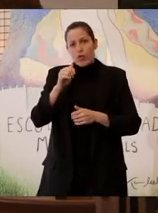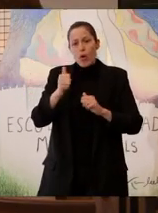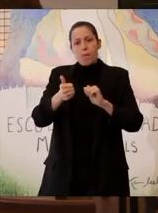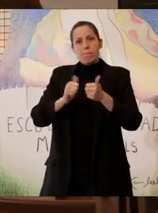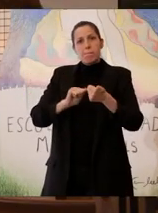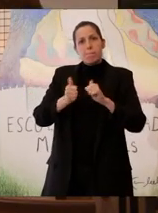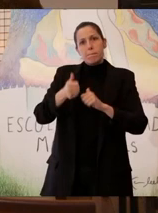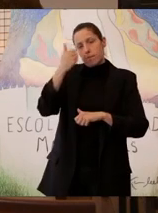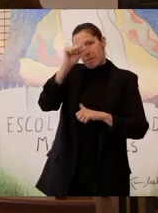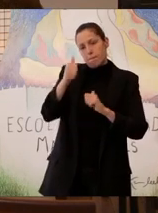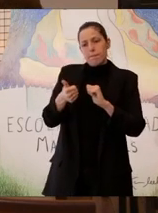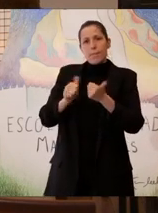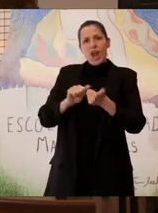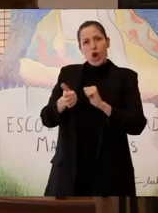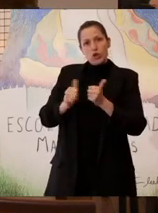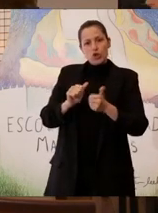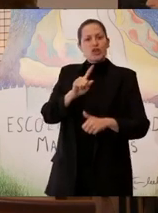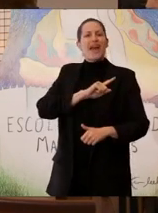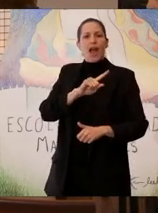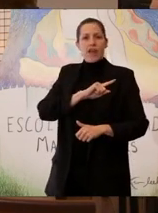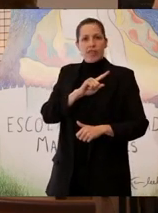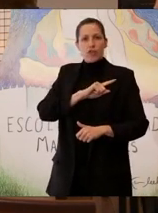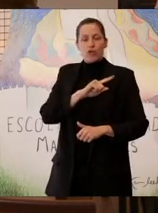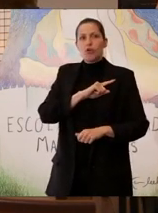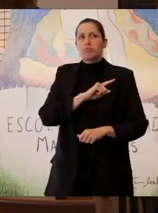cincuenta y tantos, no recuerdo exactamente el número,